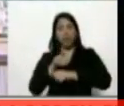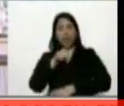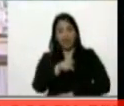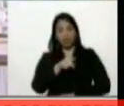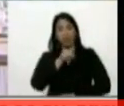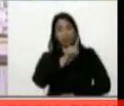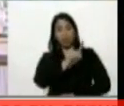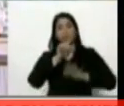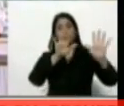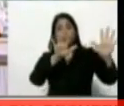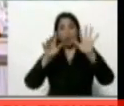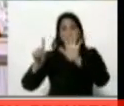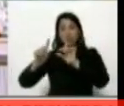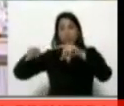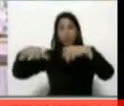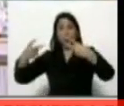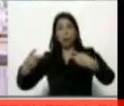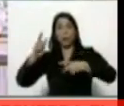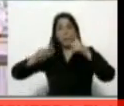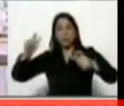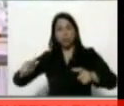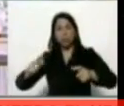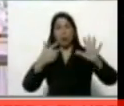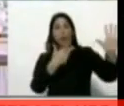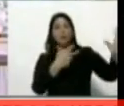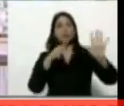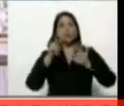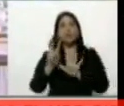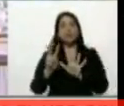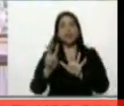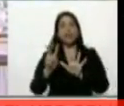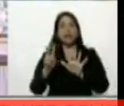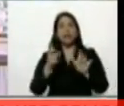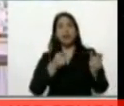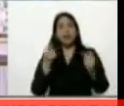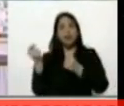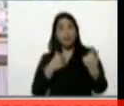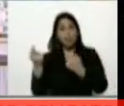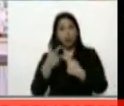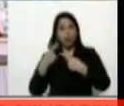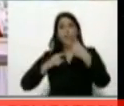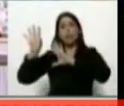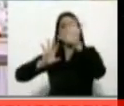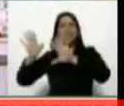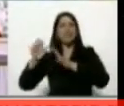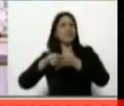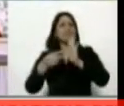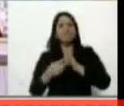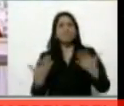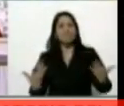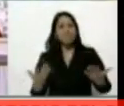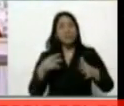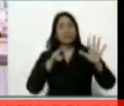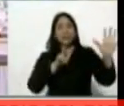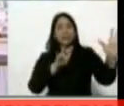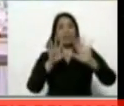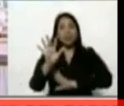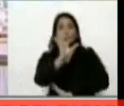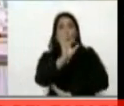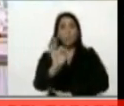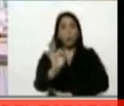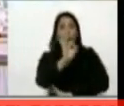a tu familia. Ajá. Porque su comportamiento entra dentro de esos mismos códigos. Por eso es que se entienden también. El tuit que